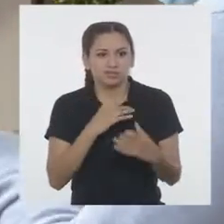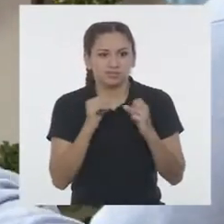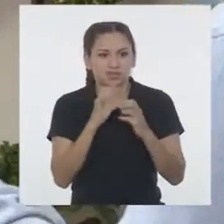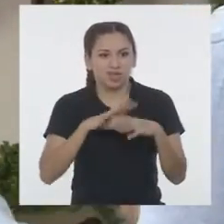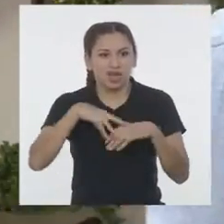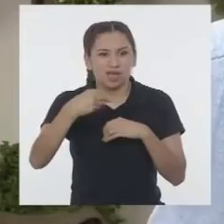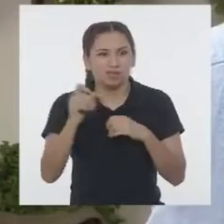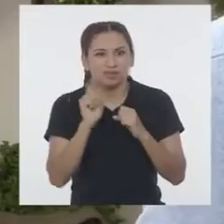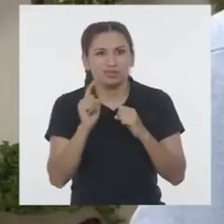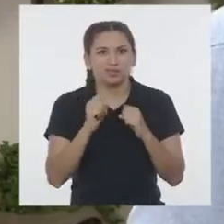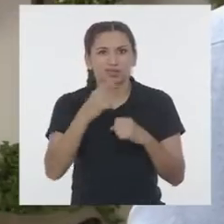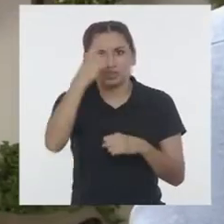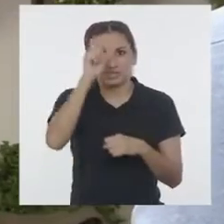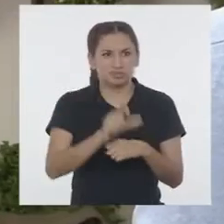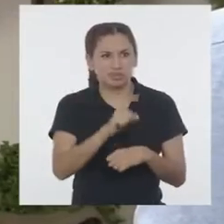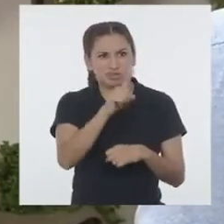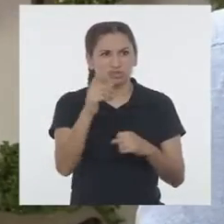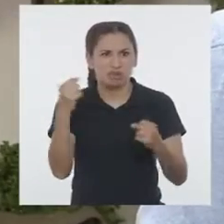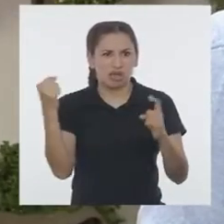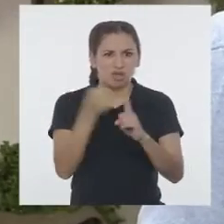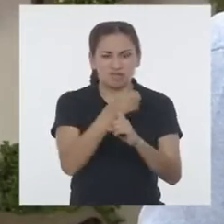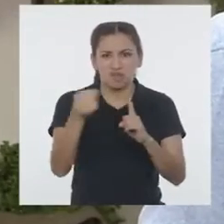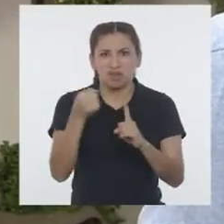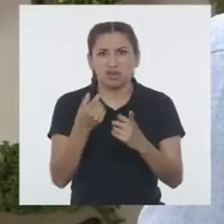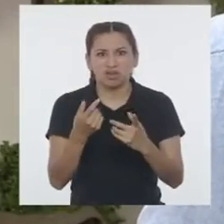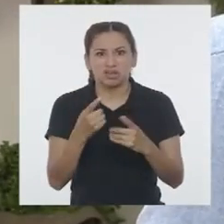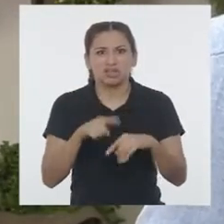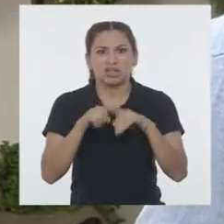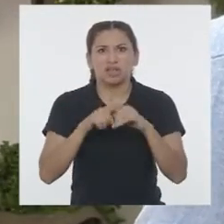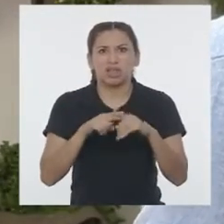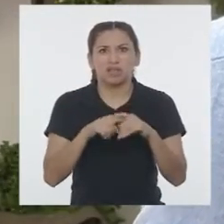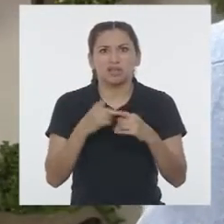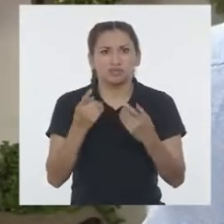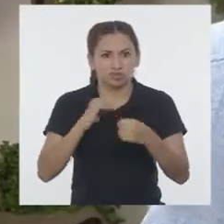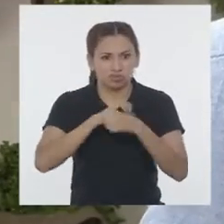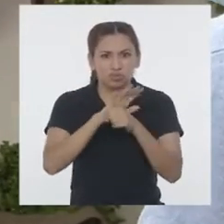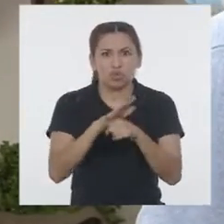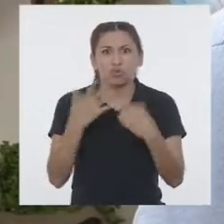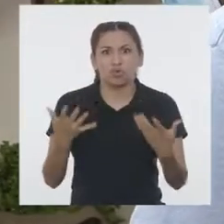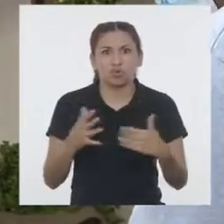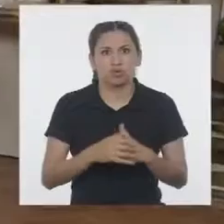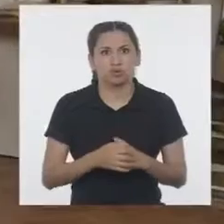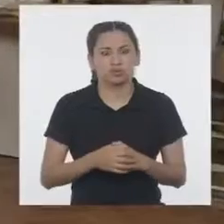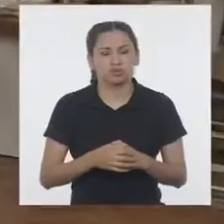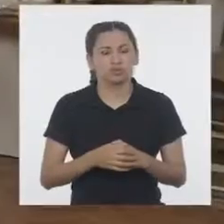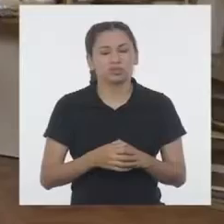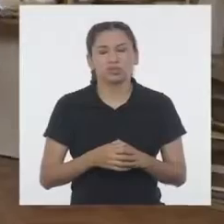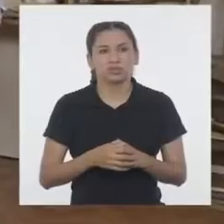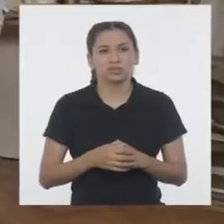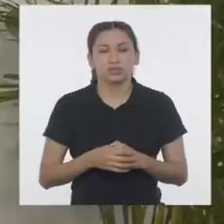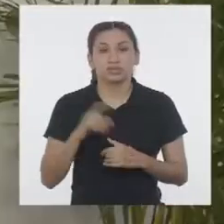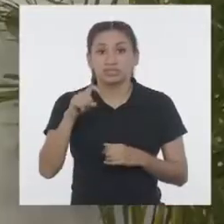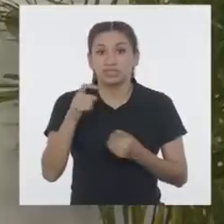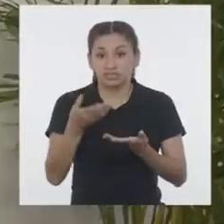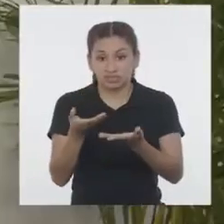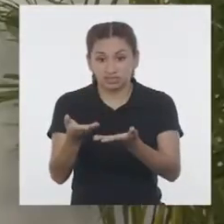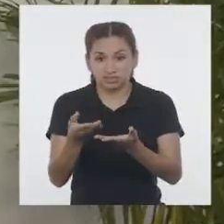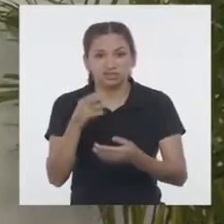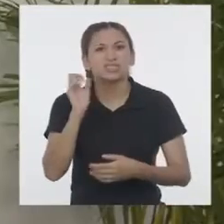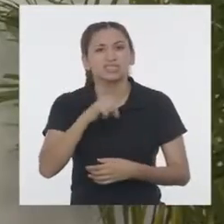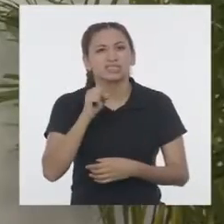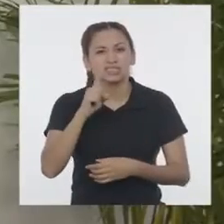salir. La gente se pone muy violenta hasta cuando les pides que se cuiden por el COVID. Ay, toma. ¿Necesitas algo